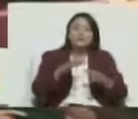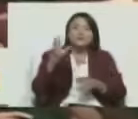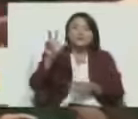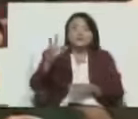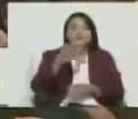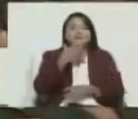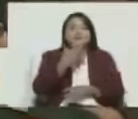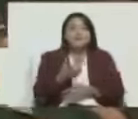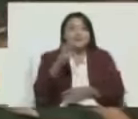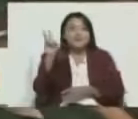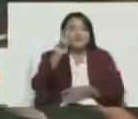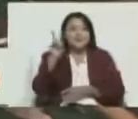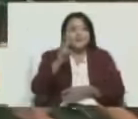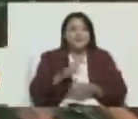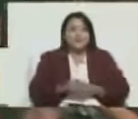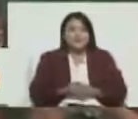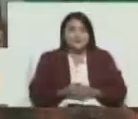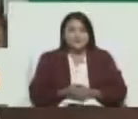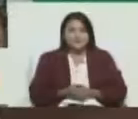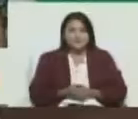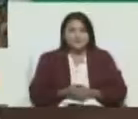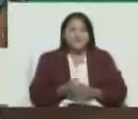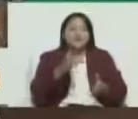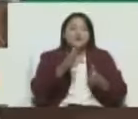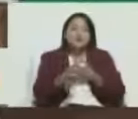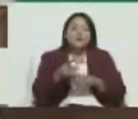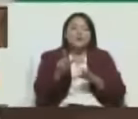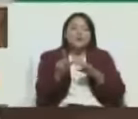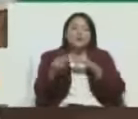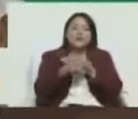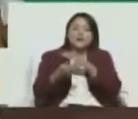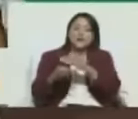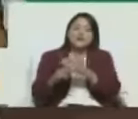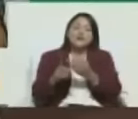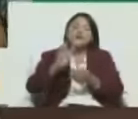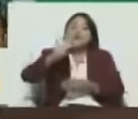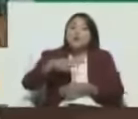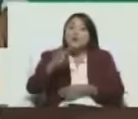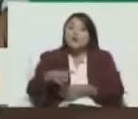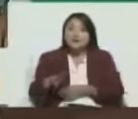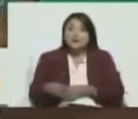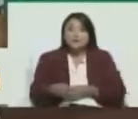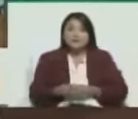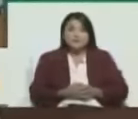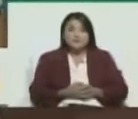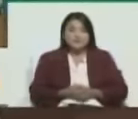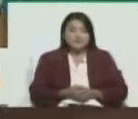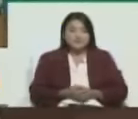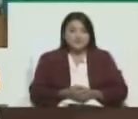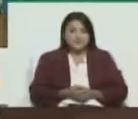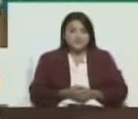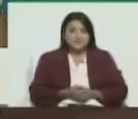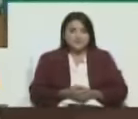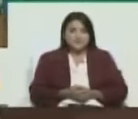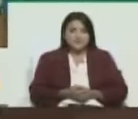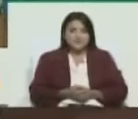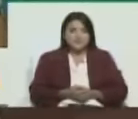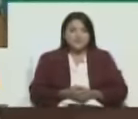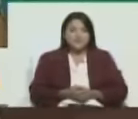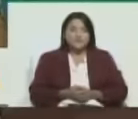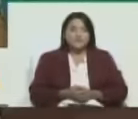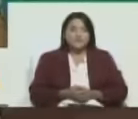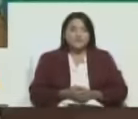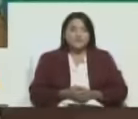que siempre nos ha pertenecido, que es nuestra Guayana Esequiba. Dos argumentos más para cerrar esta pregunta, ¿no? La